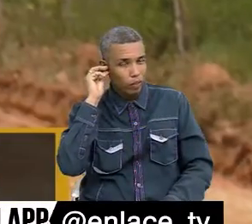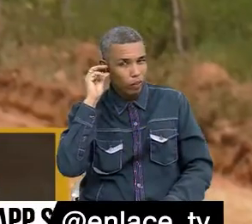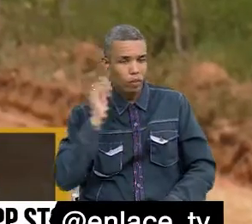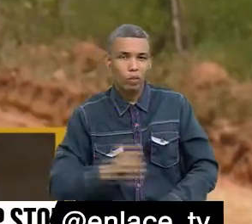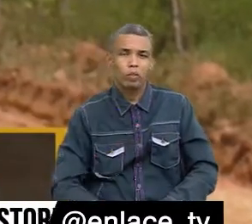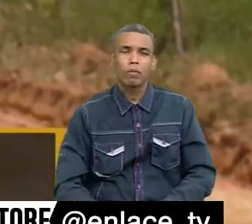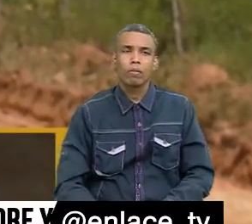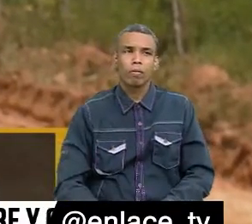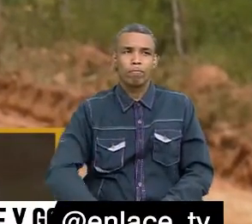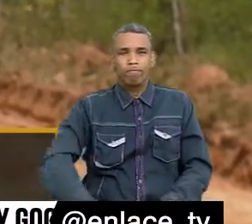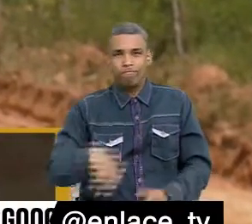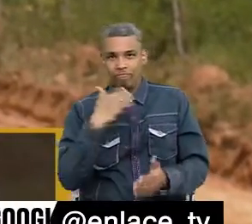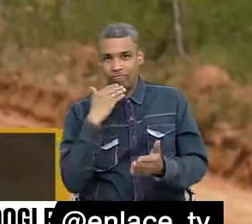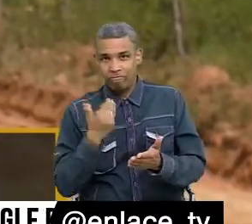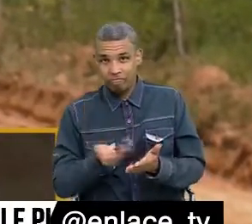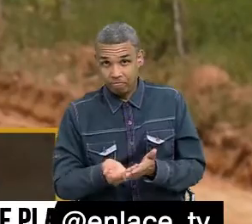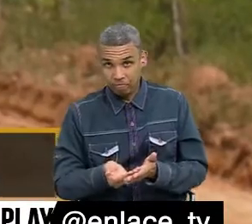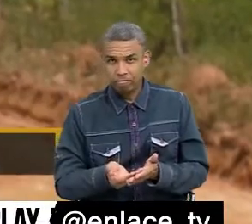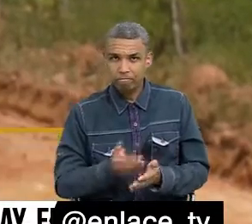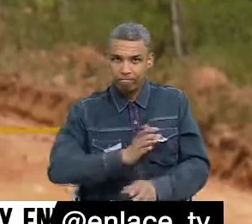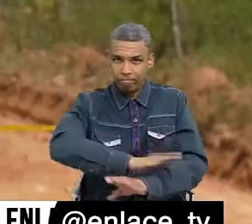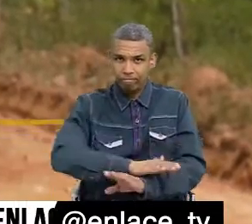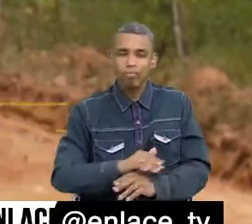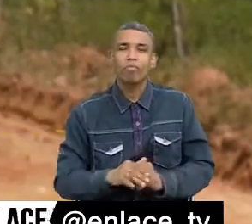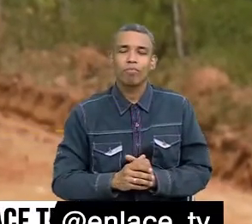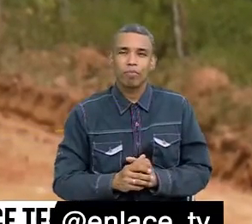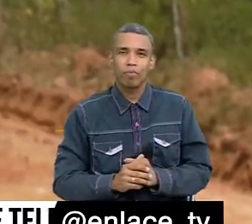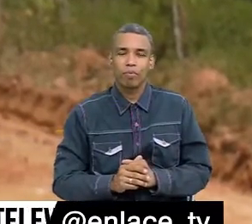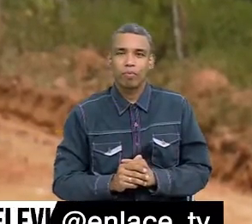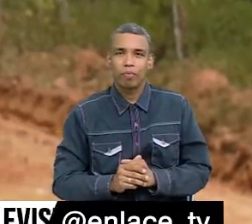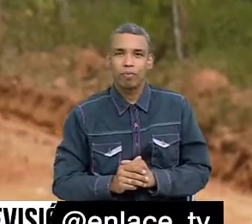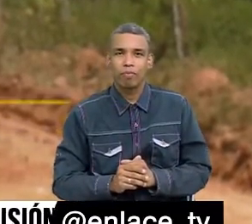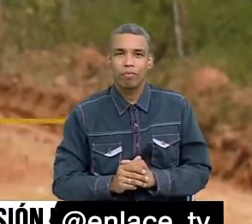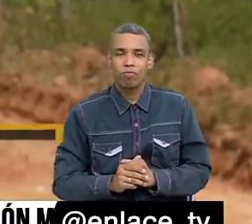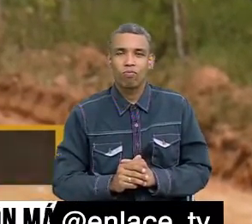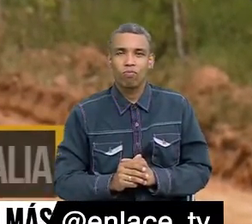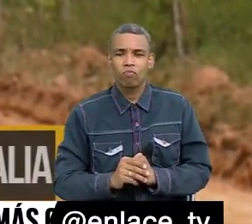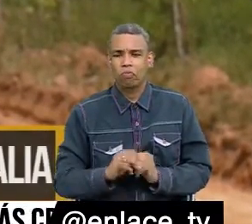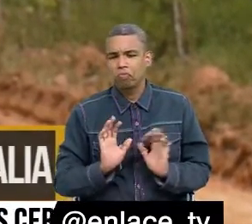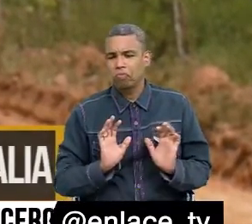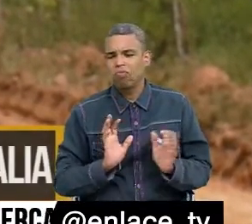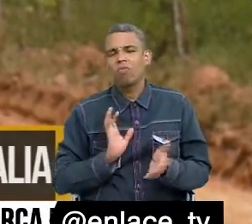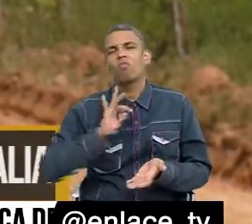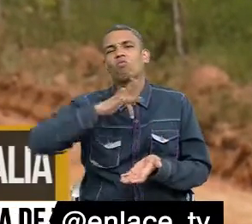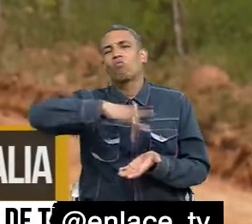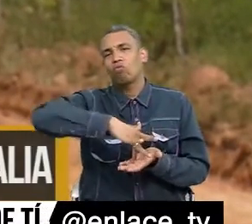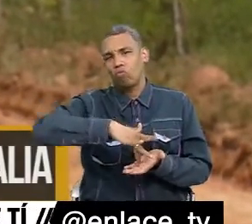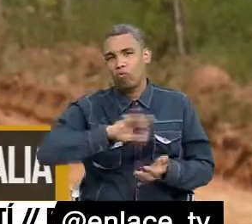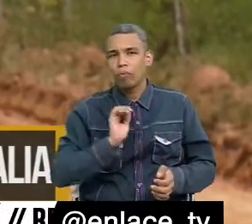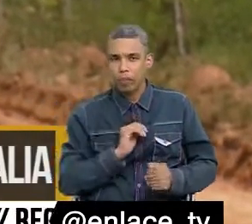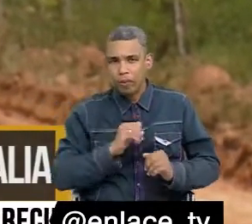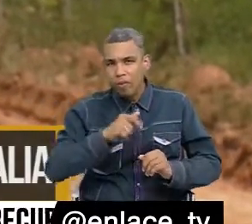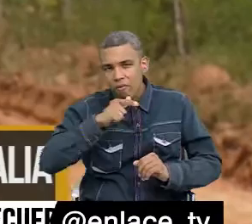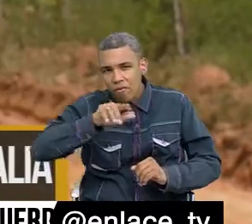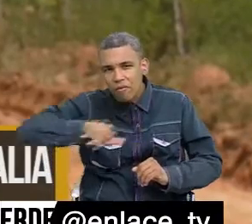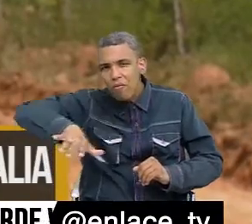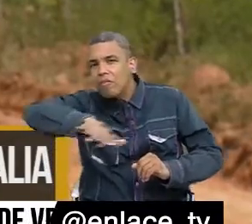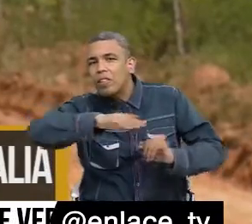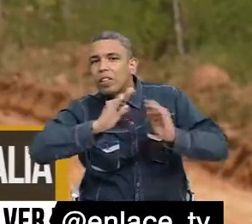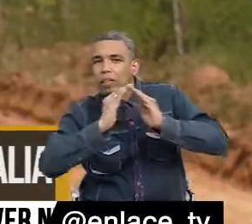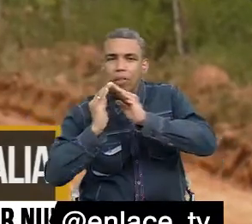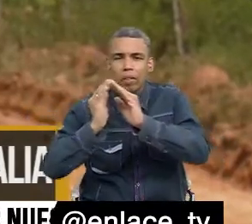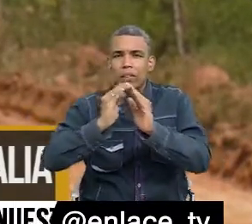Compañeros, gracias a ustedes, muy buenas tardes y a todos nuestros televidentes. Pues hoy Enlace Noticias se ha trasladado hasta la vereda Ciénaga Brava en el